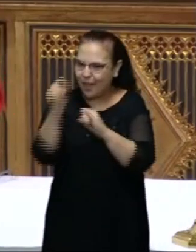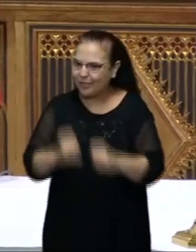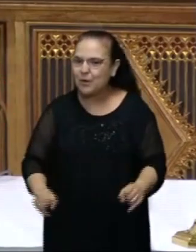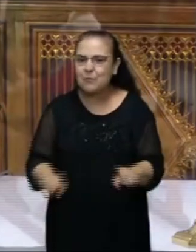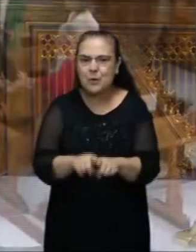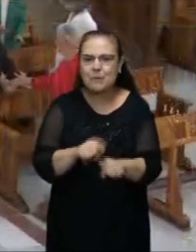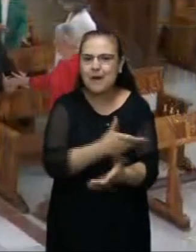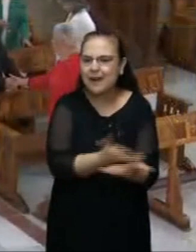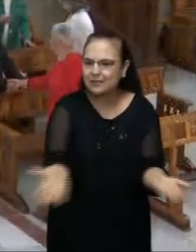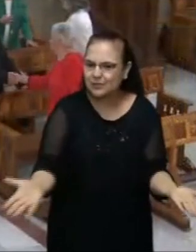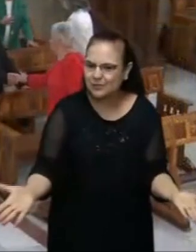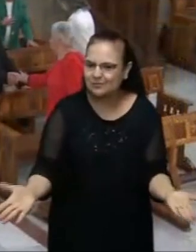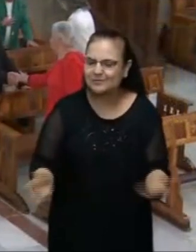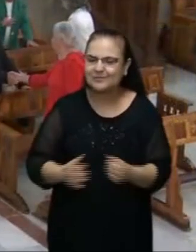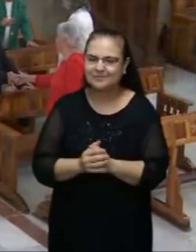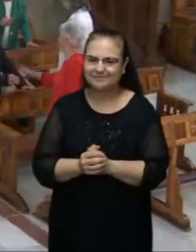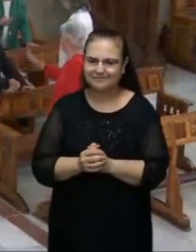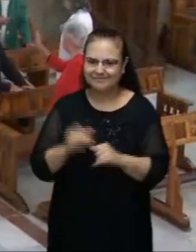hermanos.